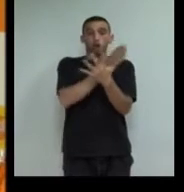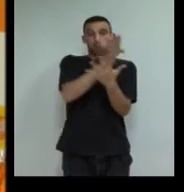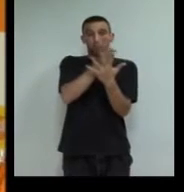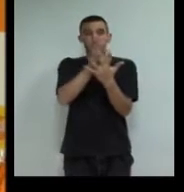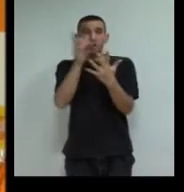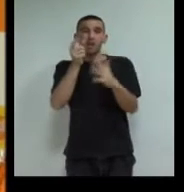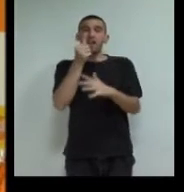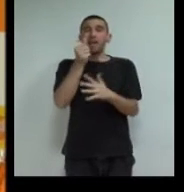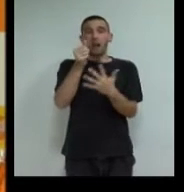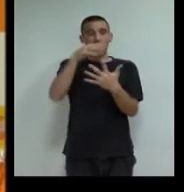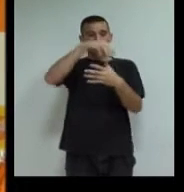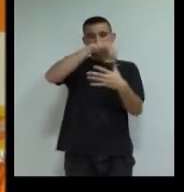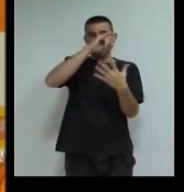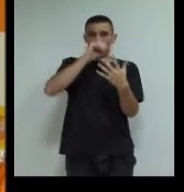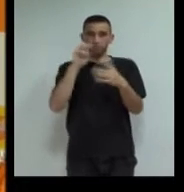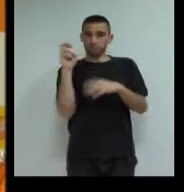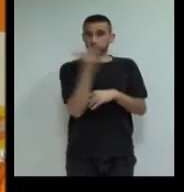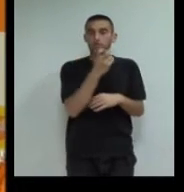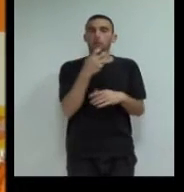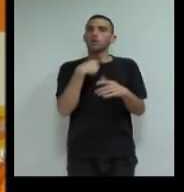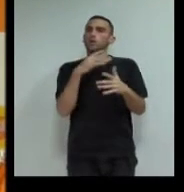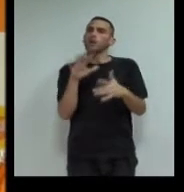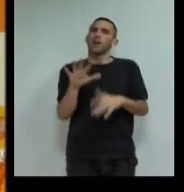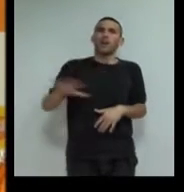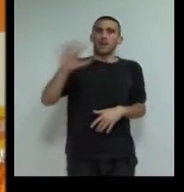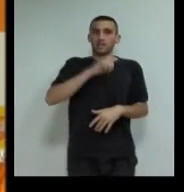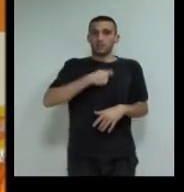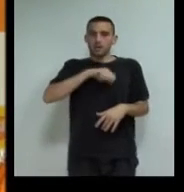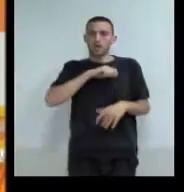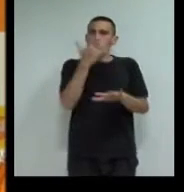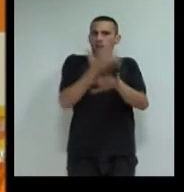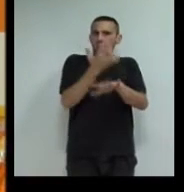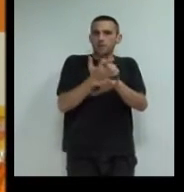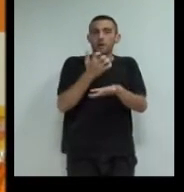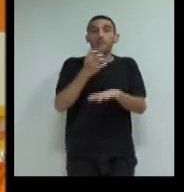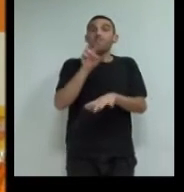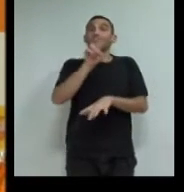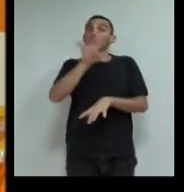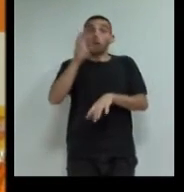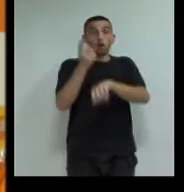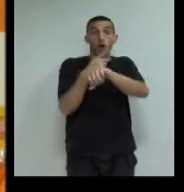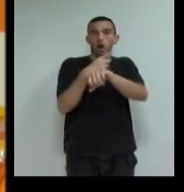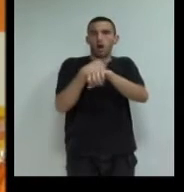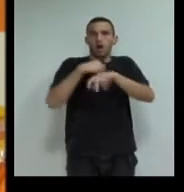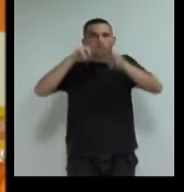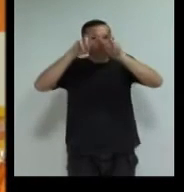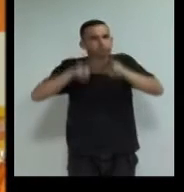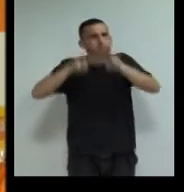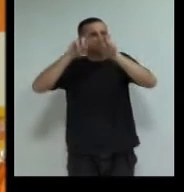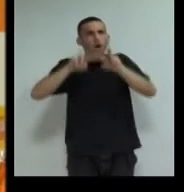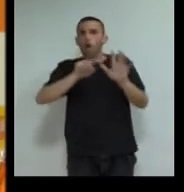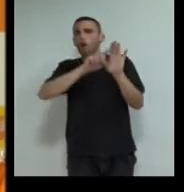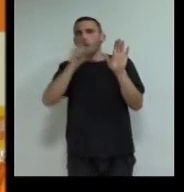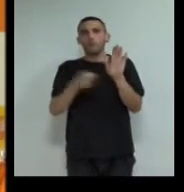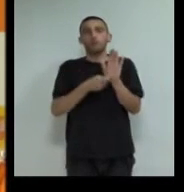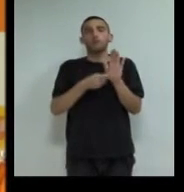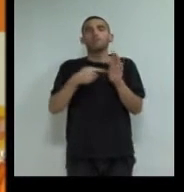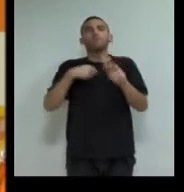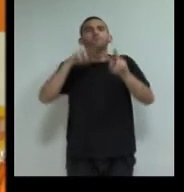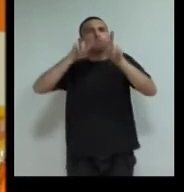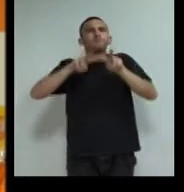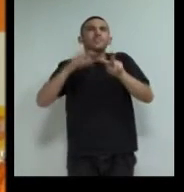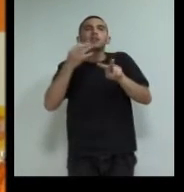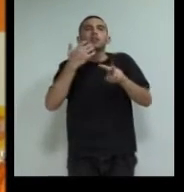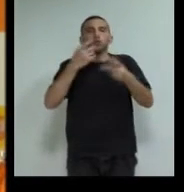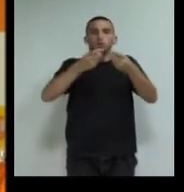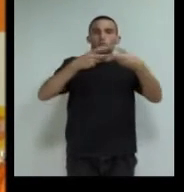nacional y se analizan las 24 horas completas se analiza si están subtitulando la emisión